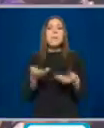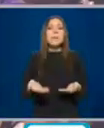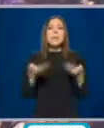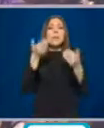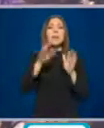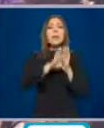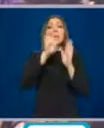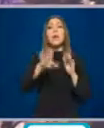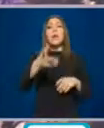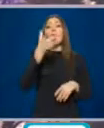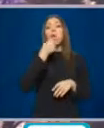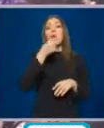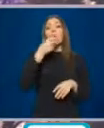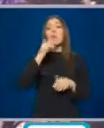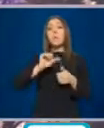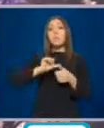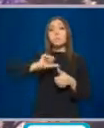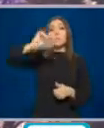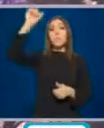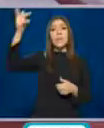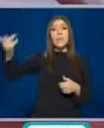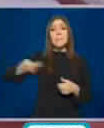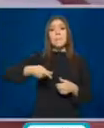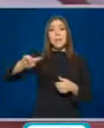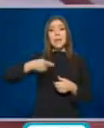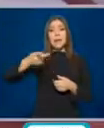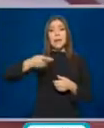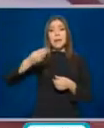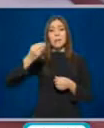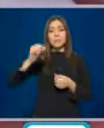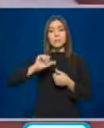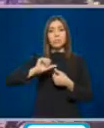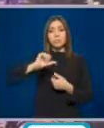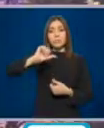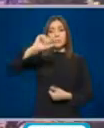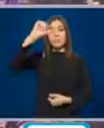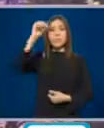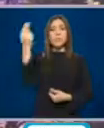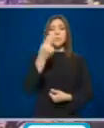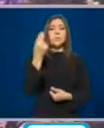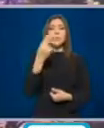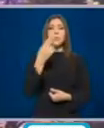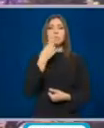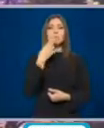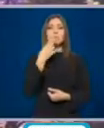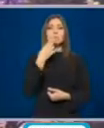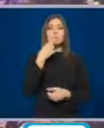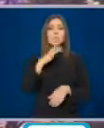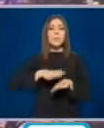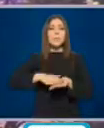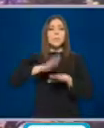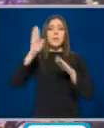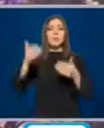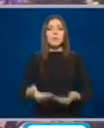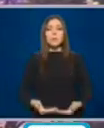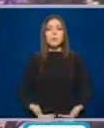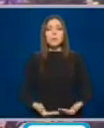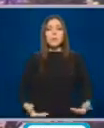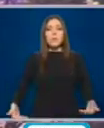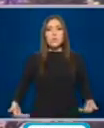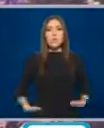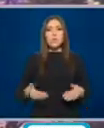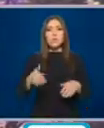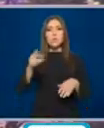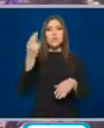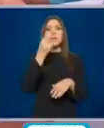las piernas muy largas o cuando un hombre es muy alto? Entonces tendríamos que ocupar mucho más cantidad de estructura de su cuerpo para que no